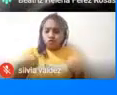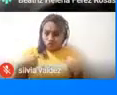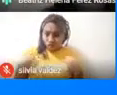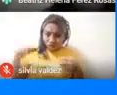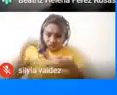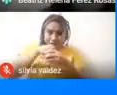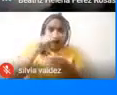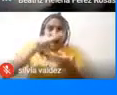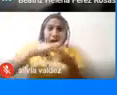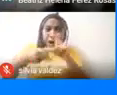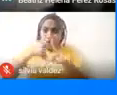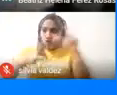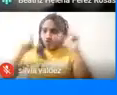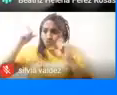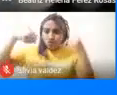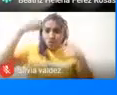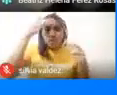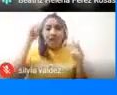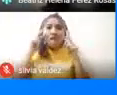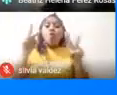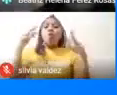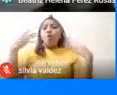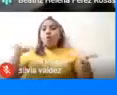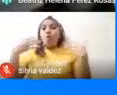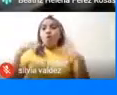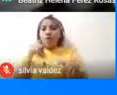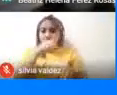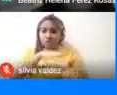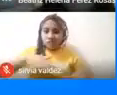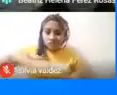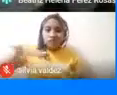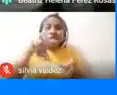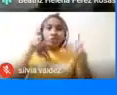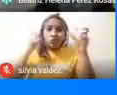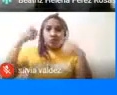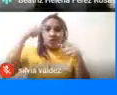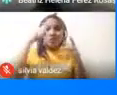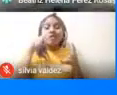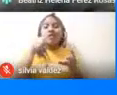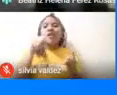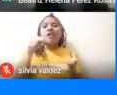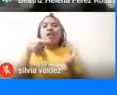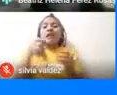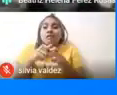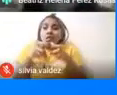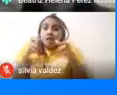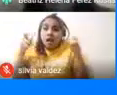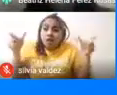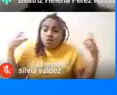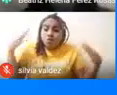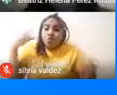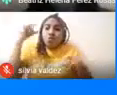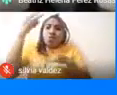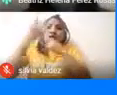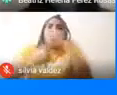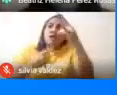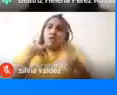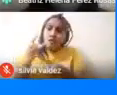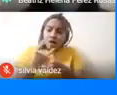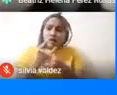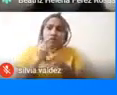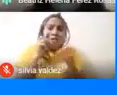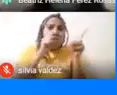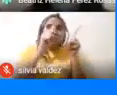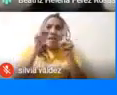estas bondades de este sector tan grande, el universo que ustedes encuentran, la exploración.